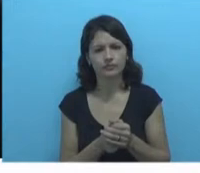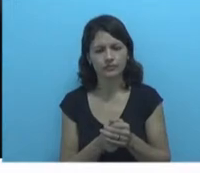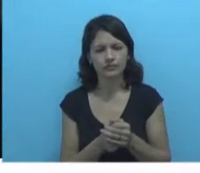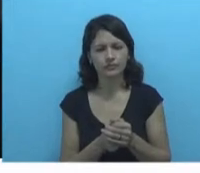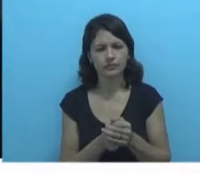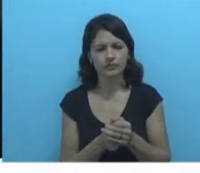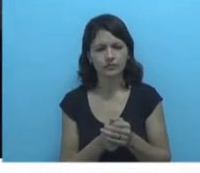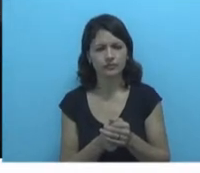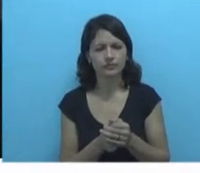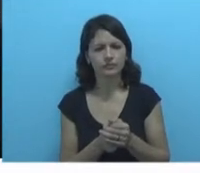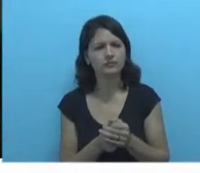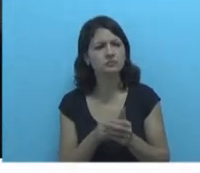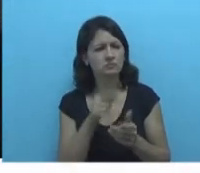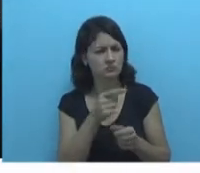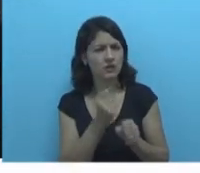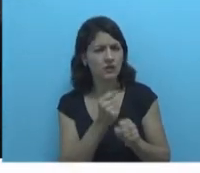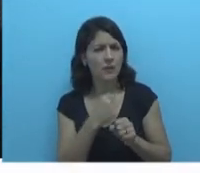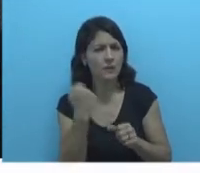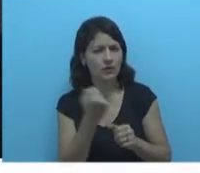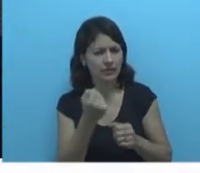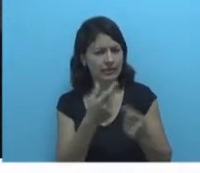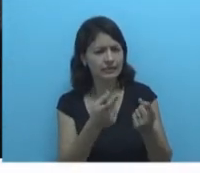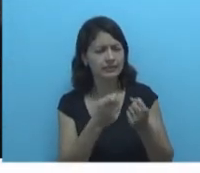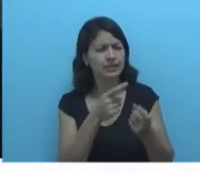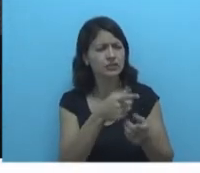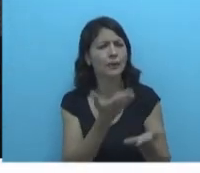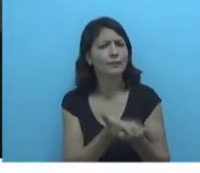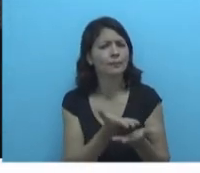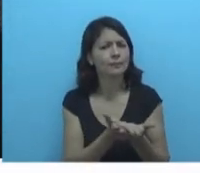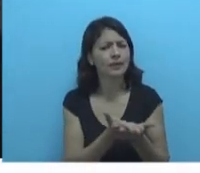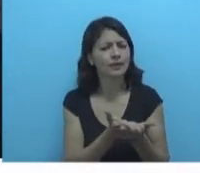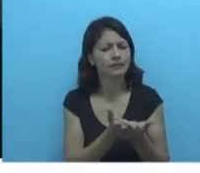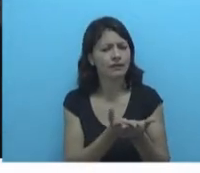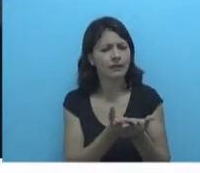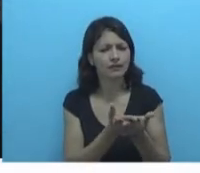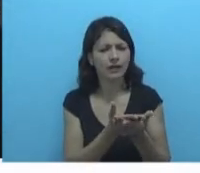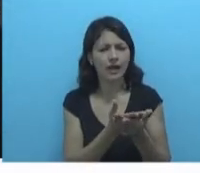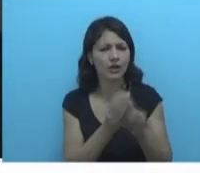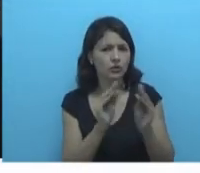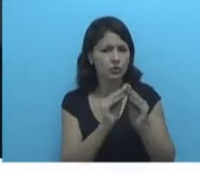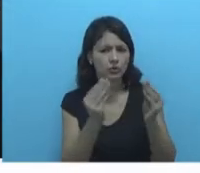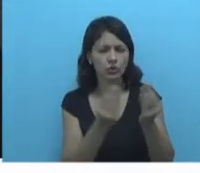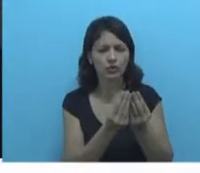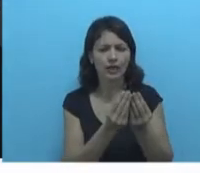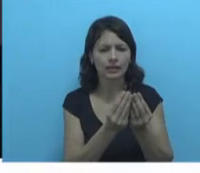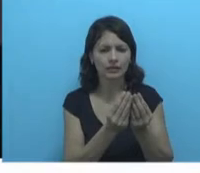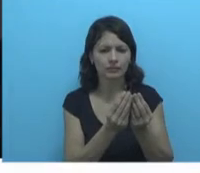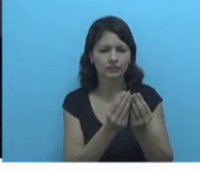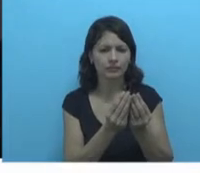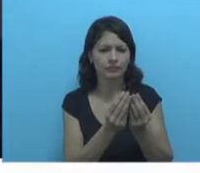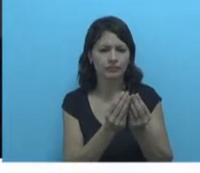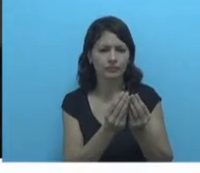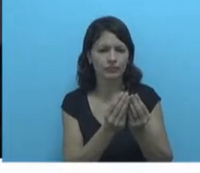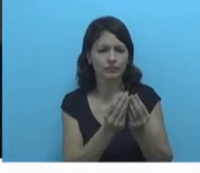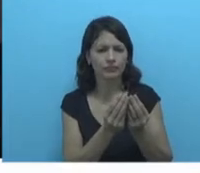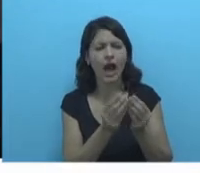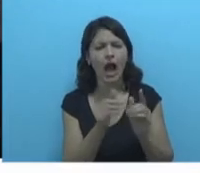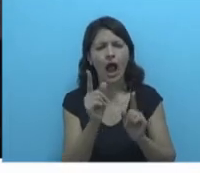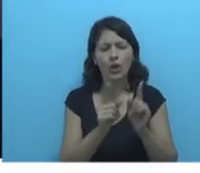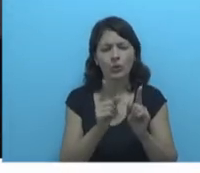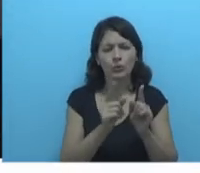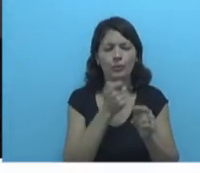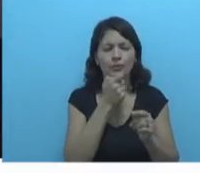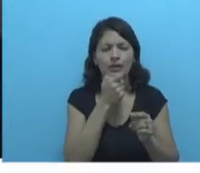nuestros bomberos son esenciales. Le han hecho un pedido con un relevamiento que han hecho, descartando bomberos que son docentes